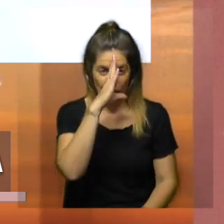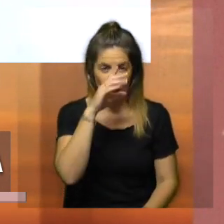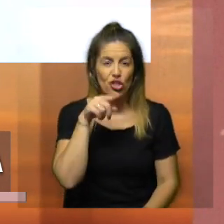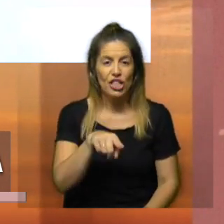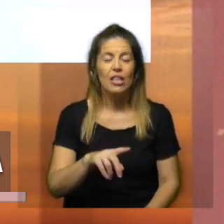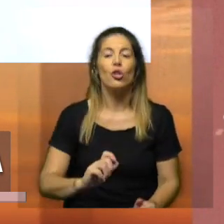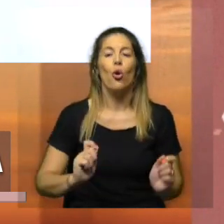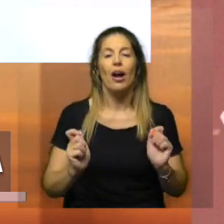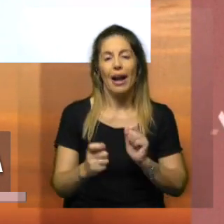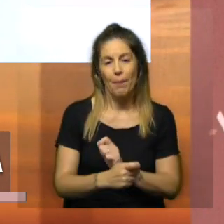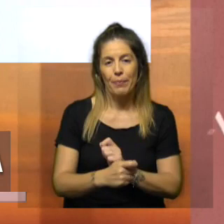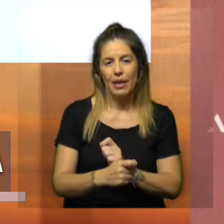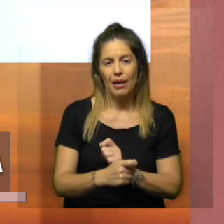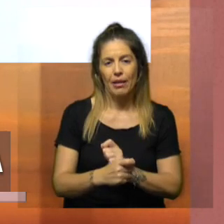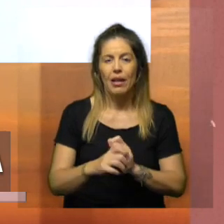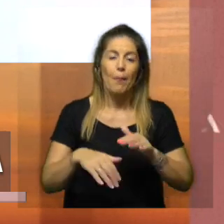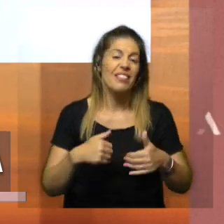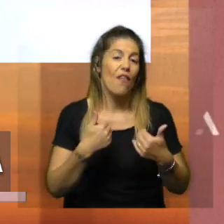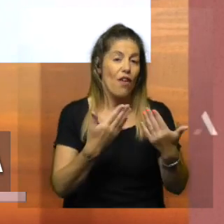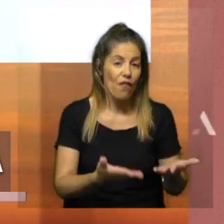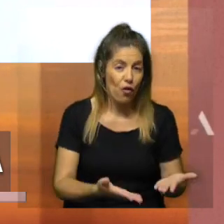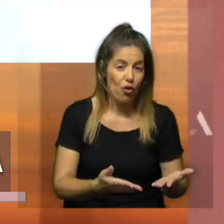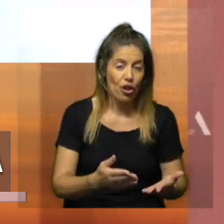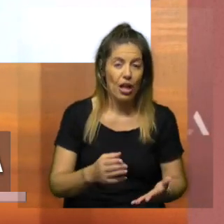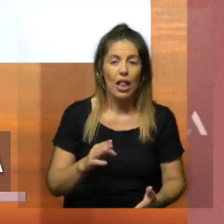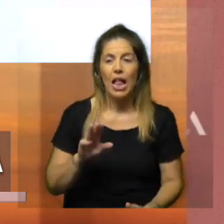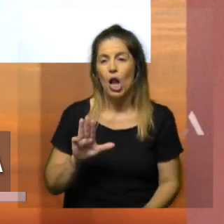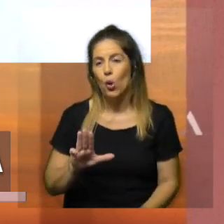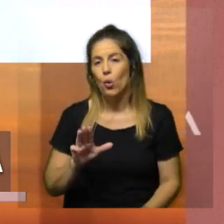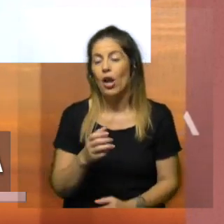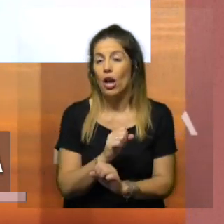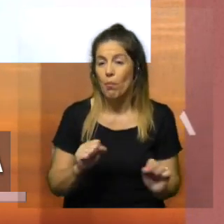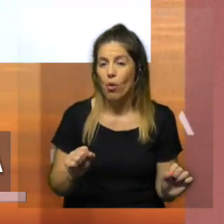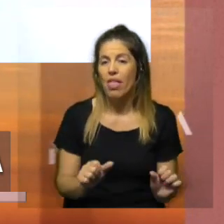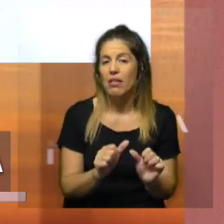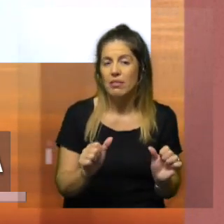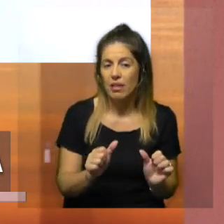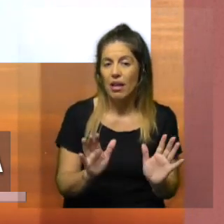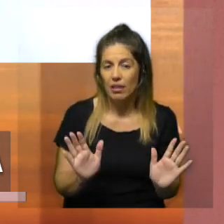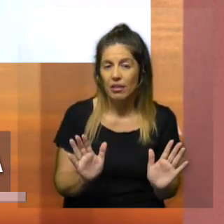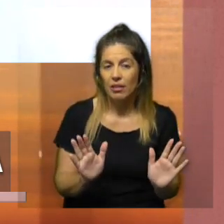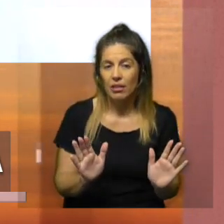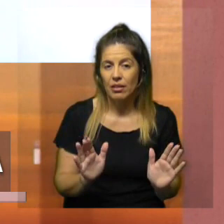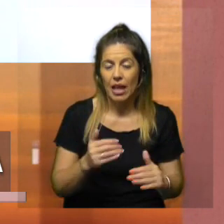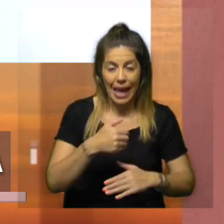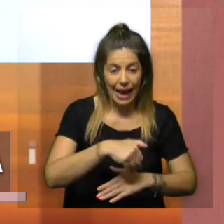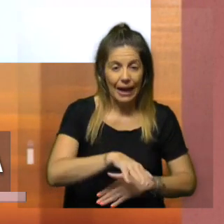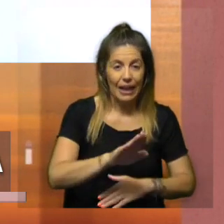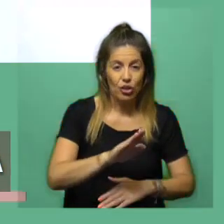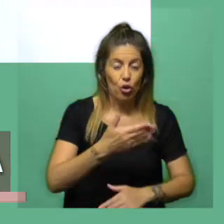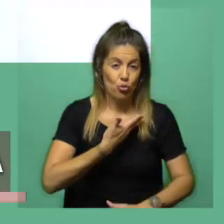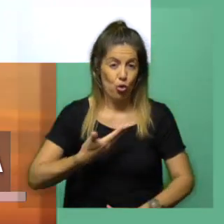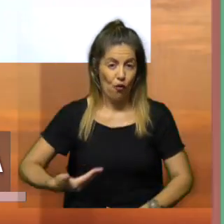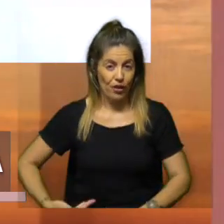cambia, quizás a favor de Lula, lo que puede hacer, digamos, el resto de su